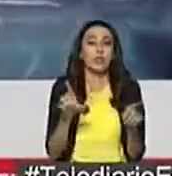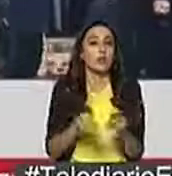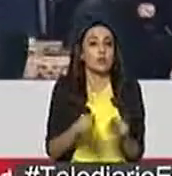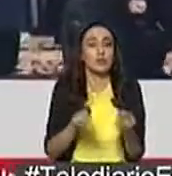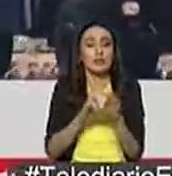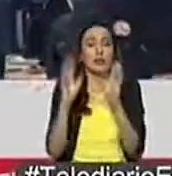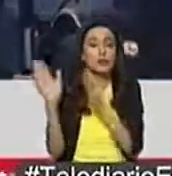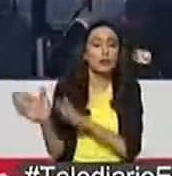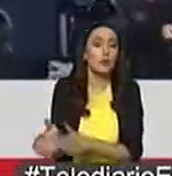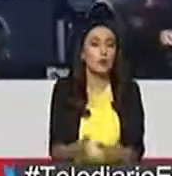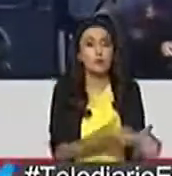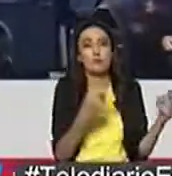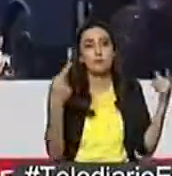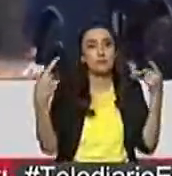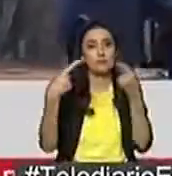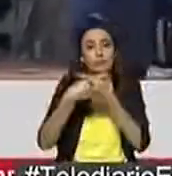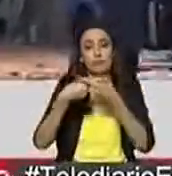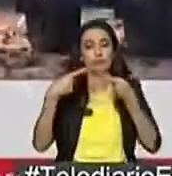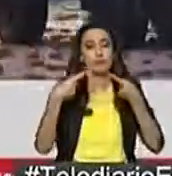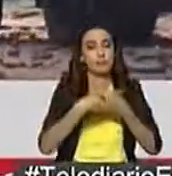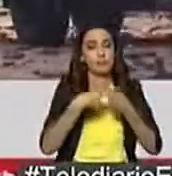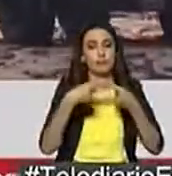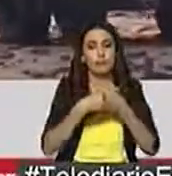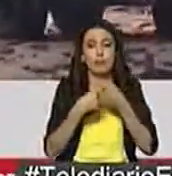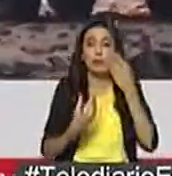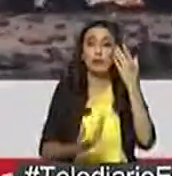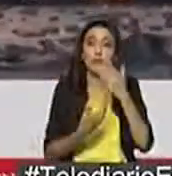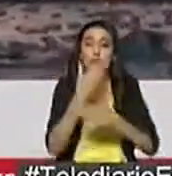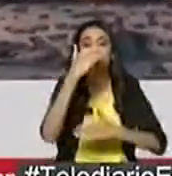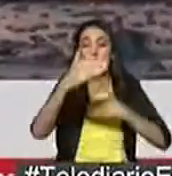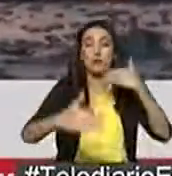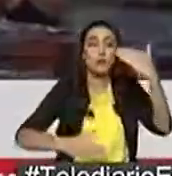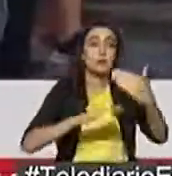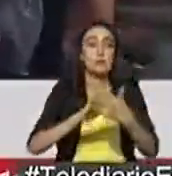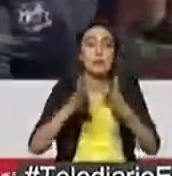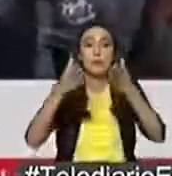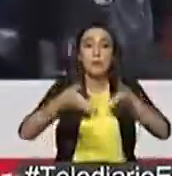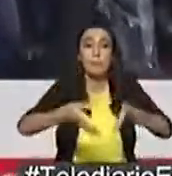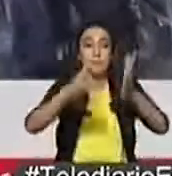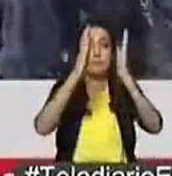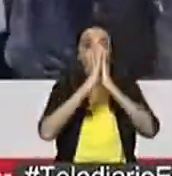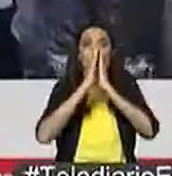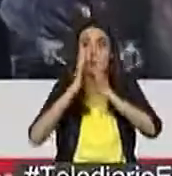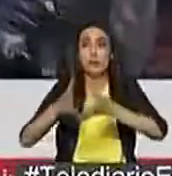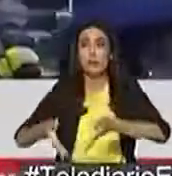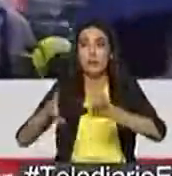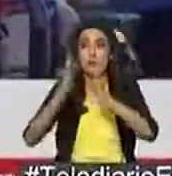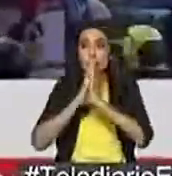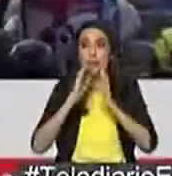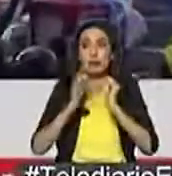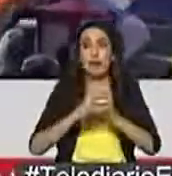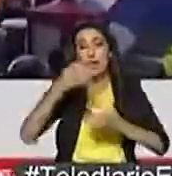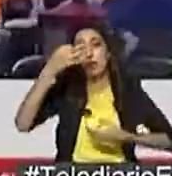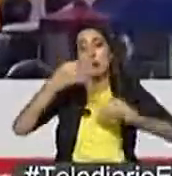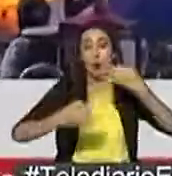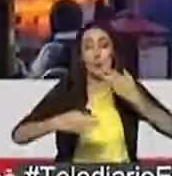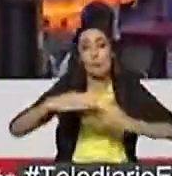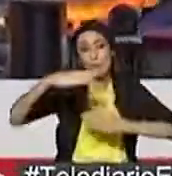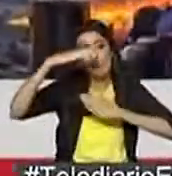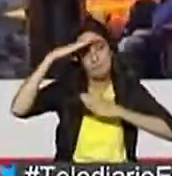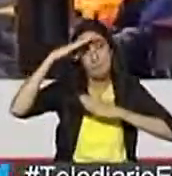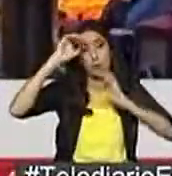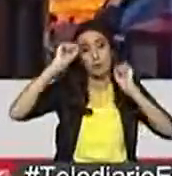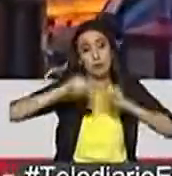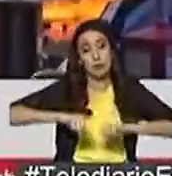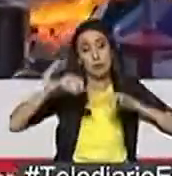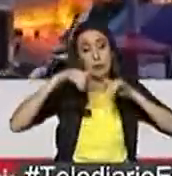epicentro de los enfrentamientos en una nueva jornada de protestas para pedir reformas democráticas. La policía utilizó gas lacrimógeno para